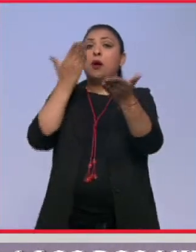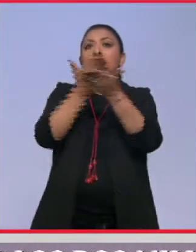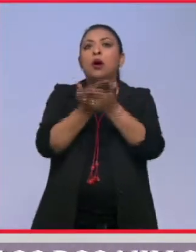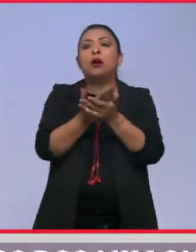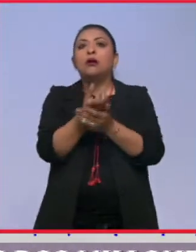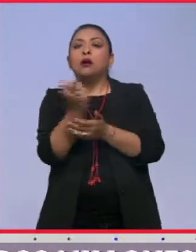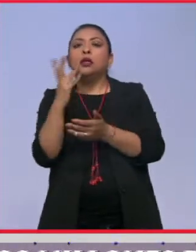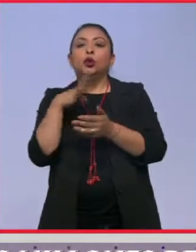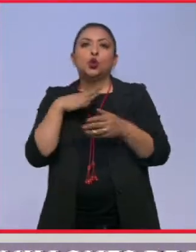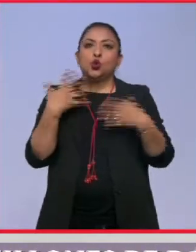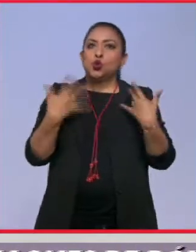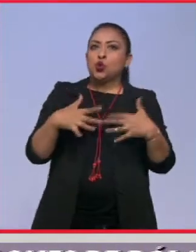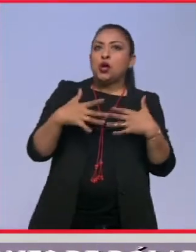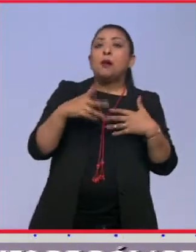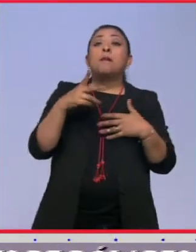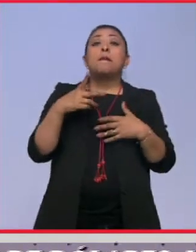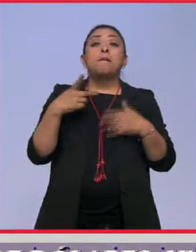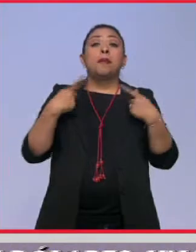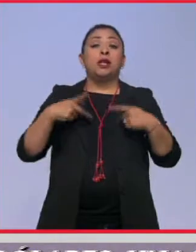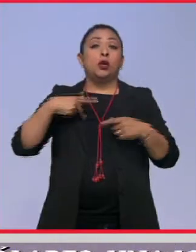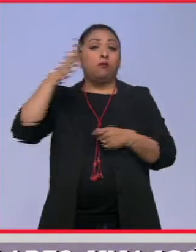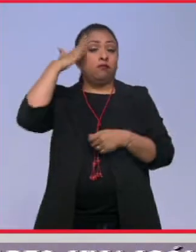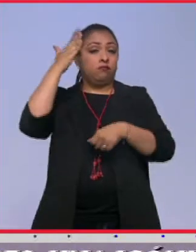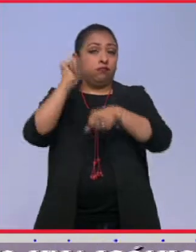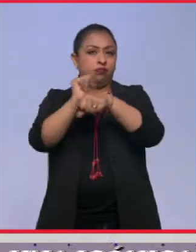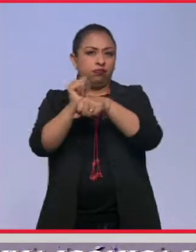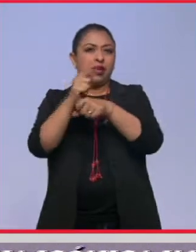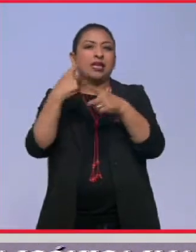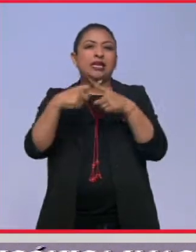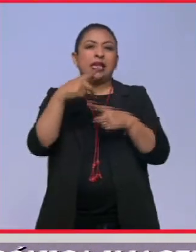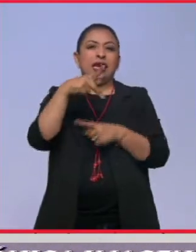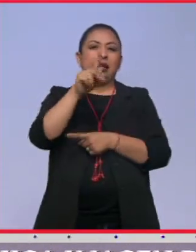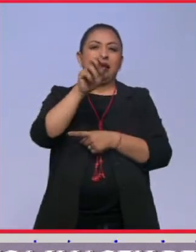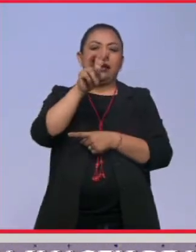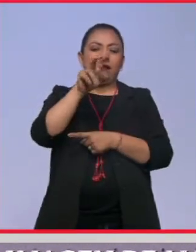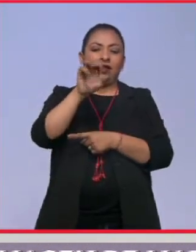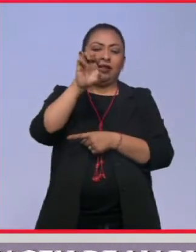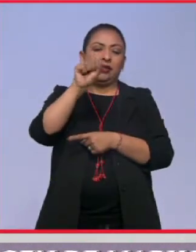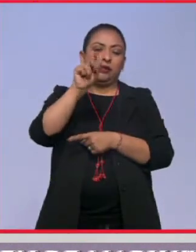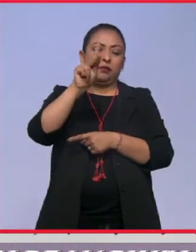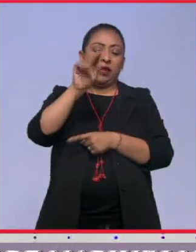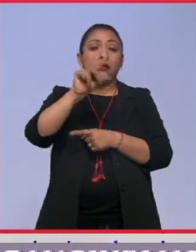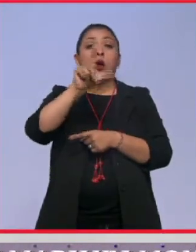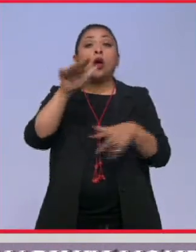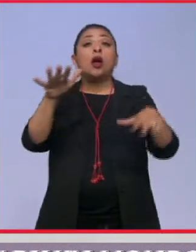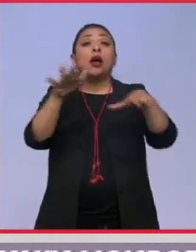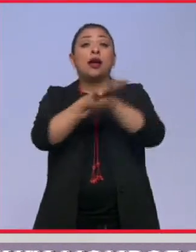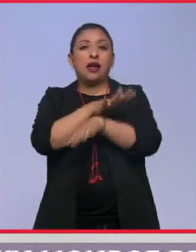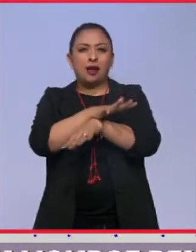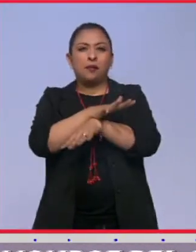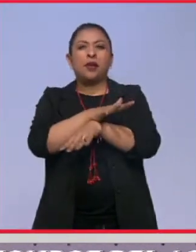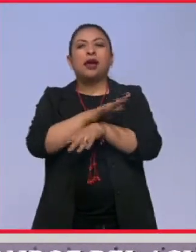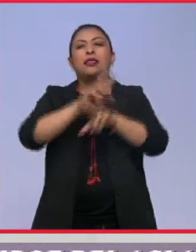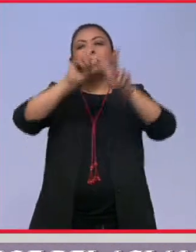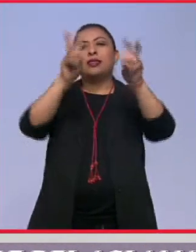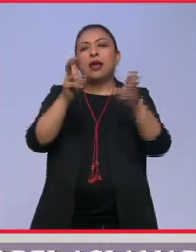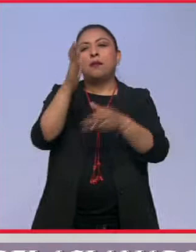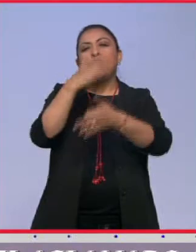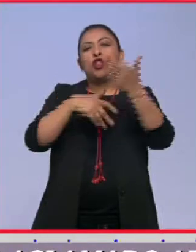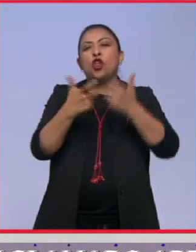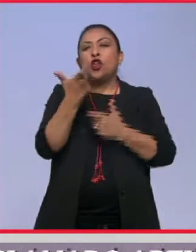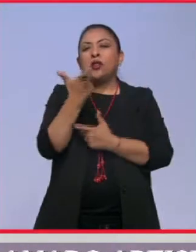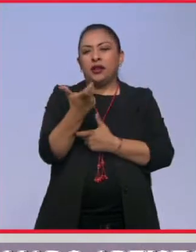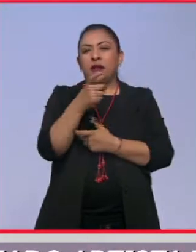su protagonista era originalmente Kevin Spacey y luego lo cambiaron. Se llama Todo el dinero del mundo, es dirigida